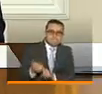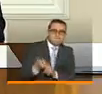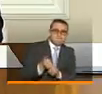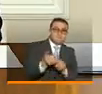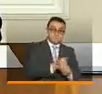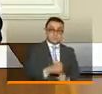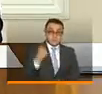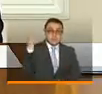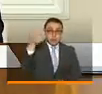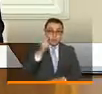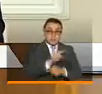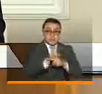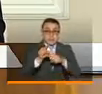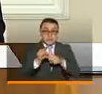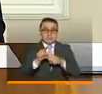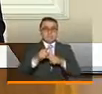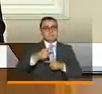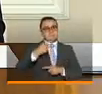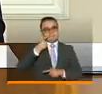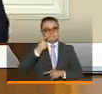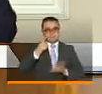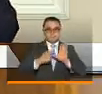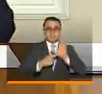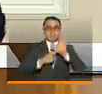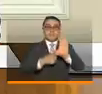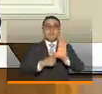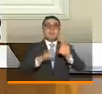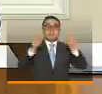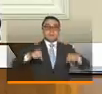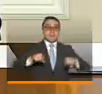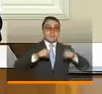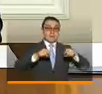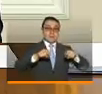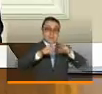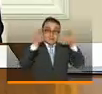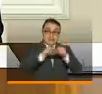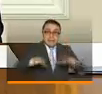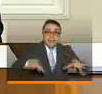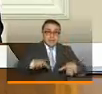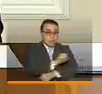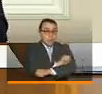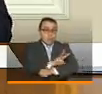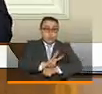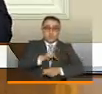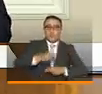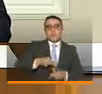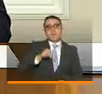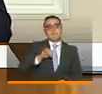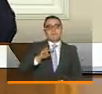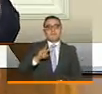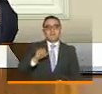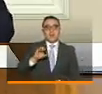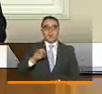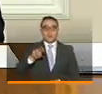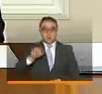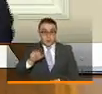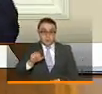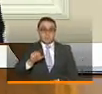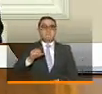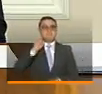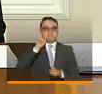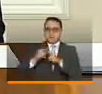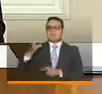como lo ha dicho el ministro Fernando Ruiz, poniendo a disposición la plataforma Mi Vacuna, que es una plataforma que lo que hace es tomar toda la